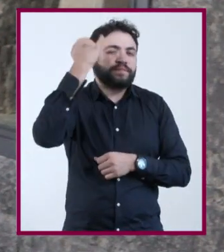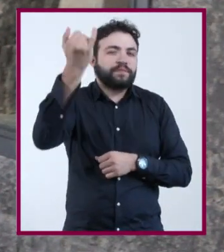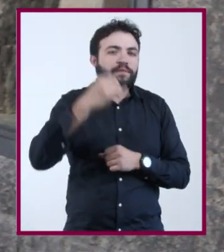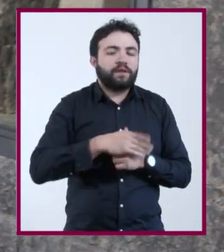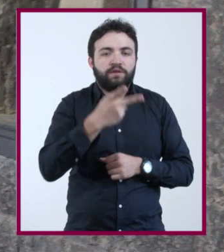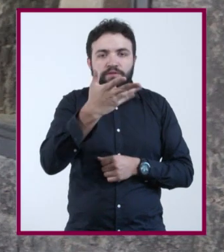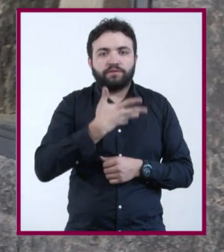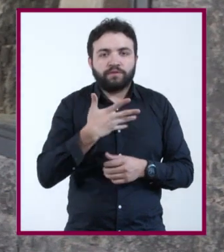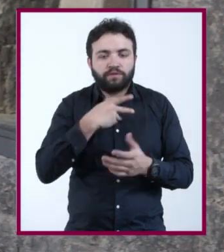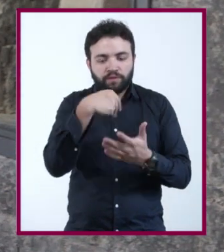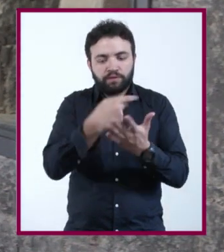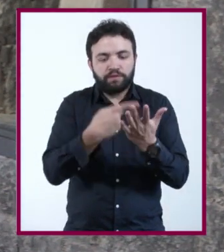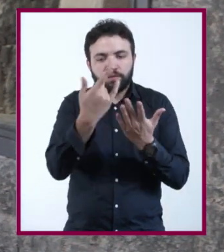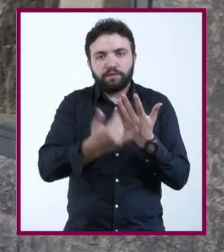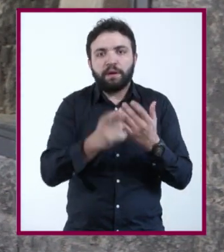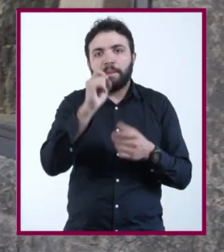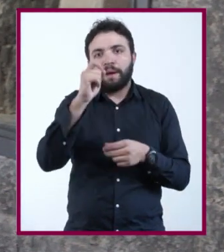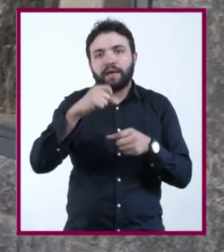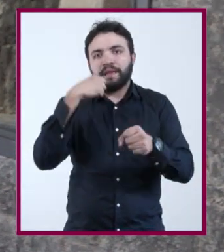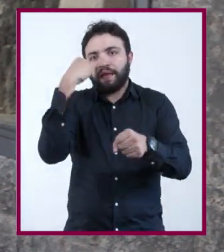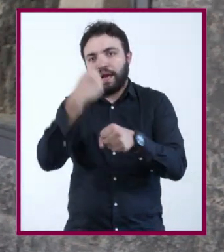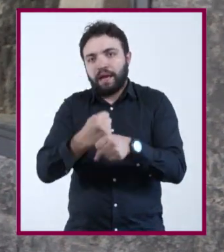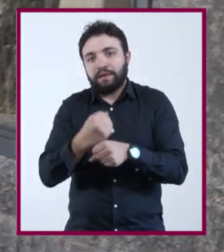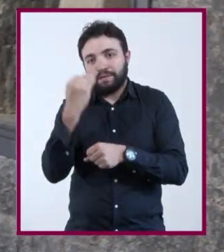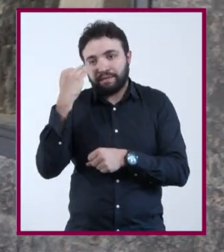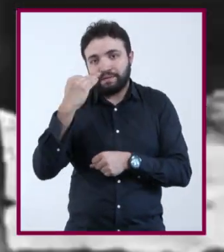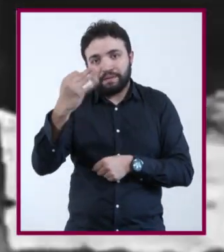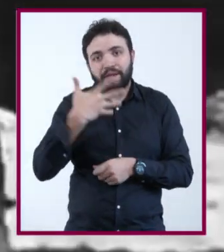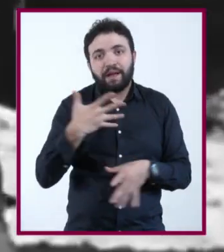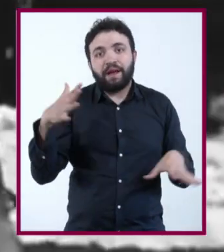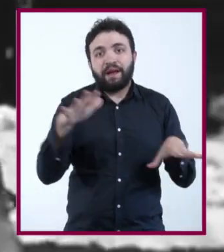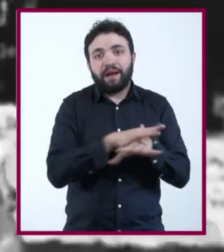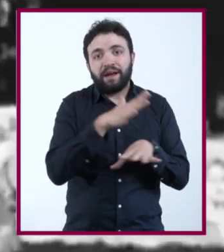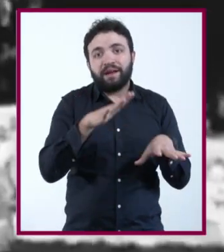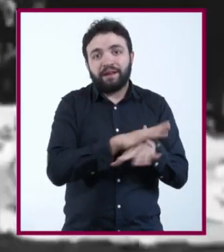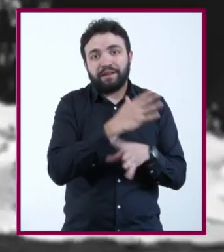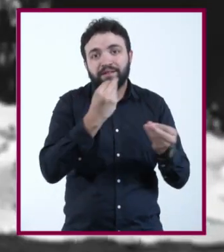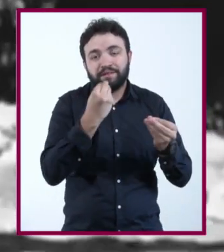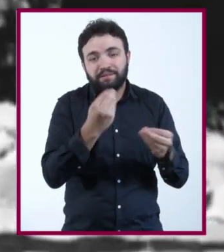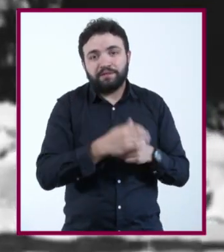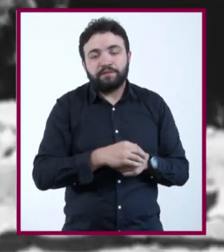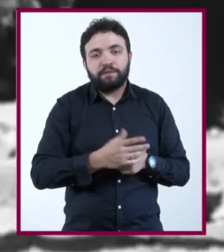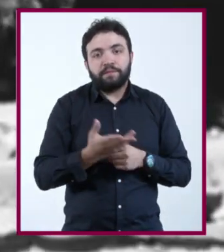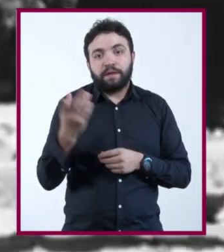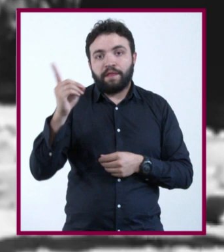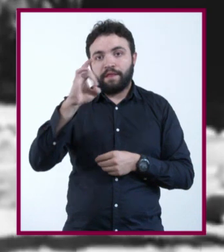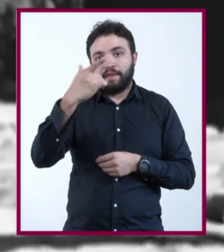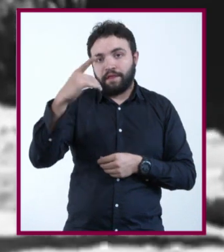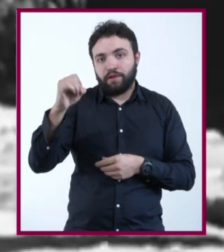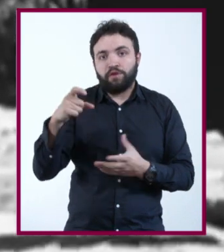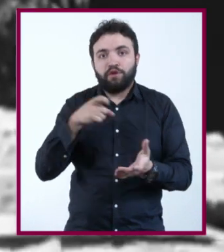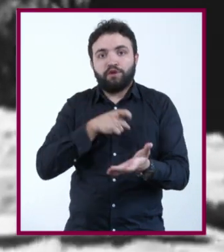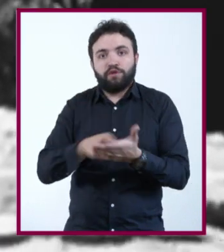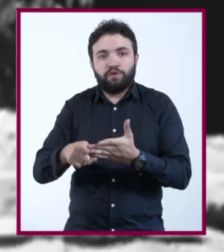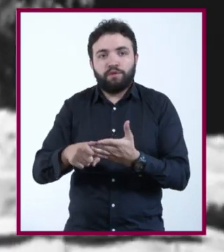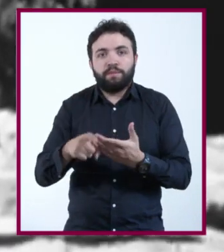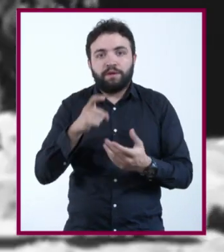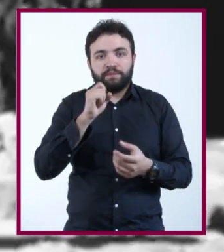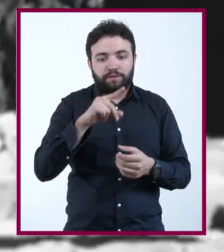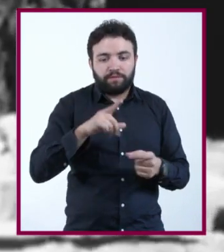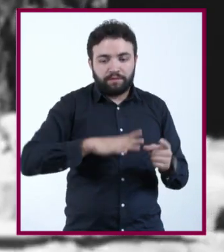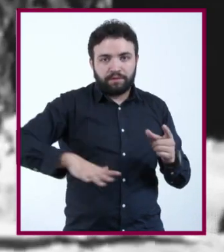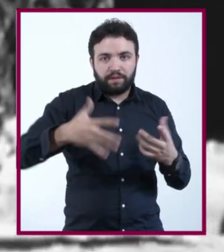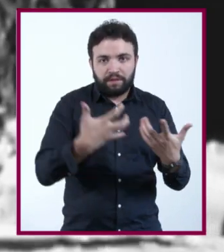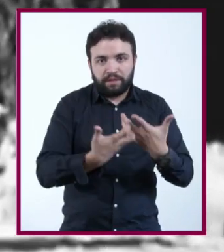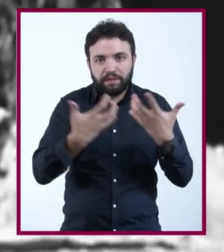porque imagina tú que tienes un proyecto durante 20 años y todos los cambios que tienes. O sea, Diego compra este terreno a